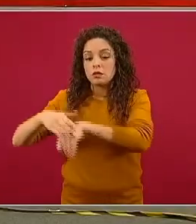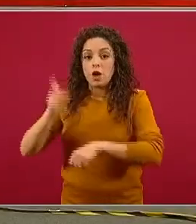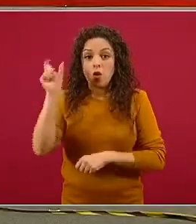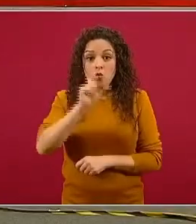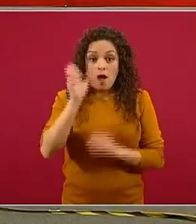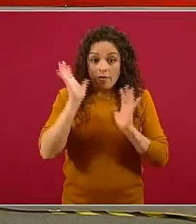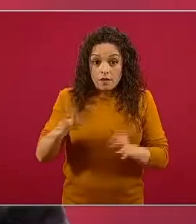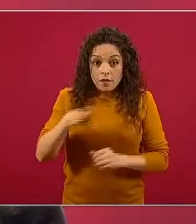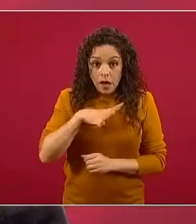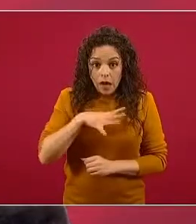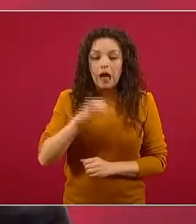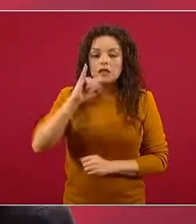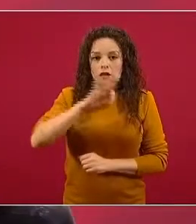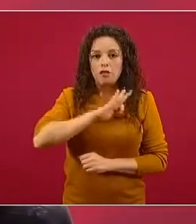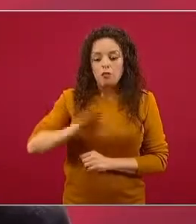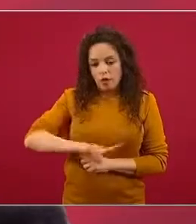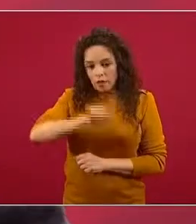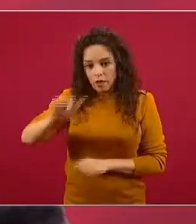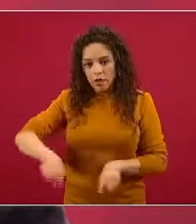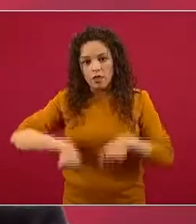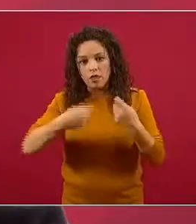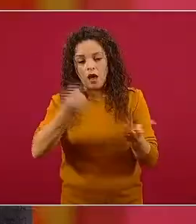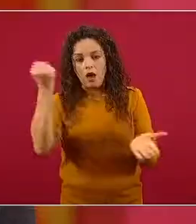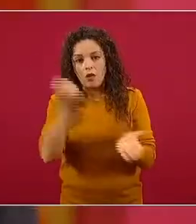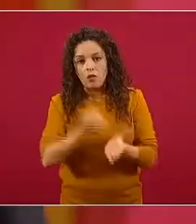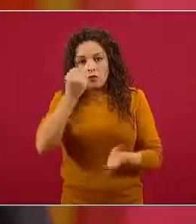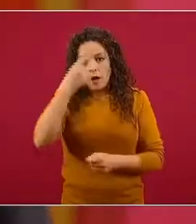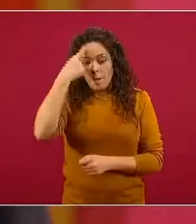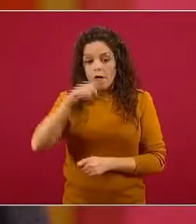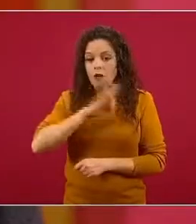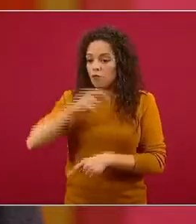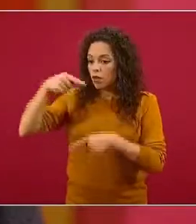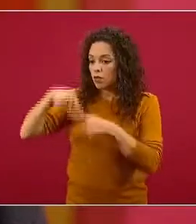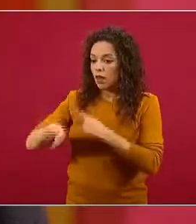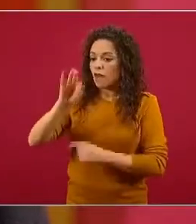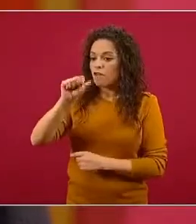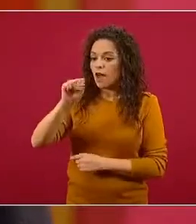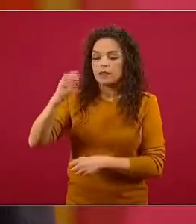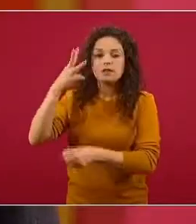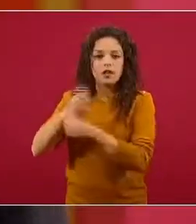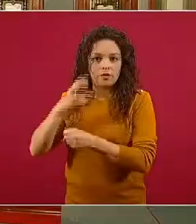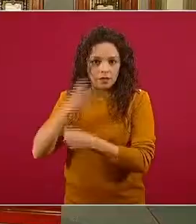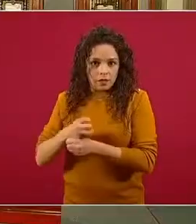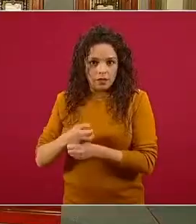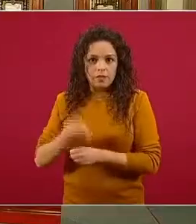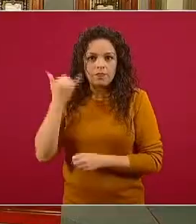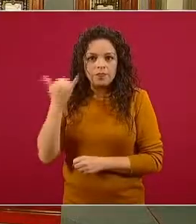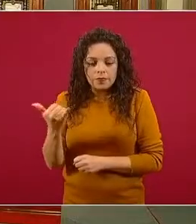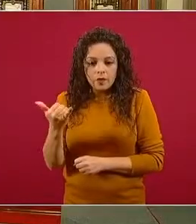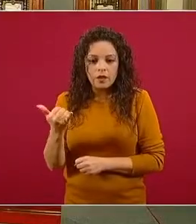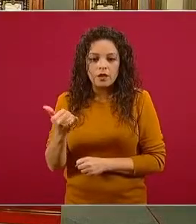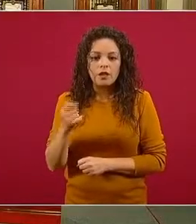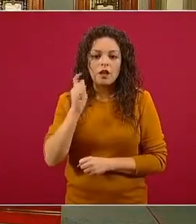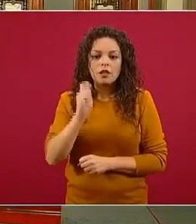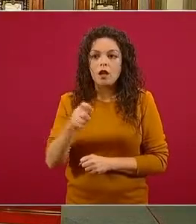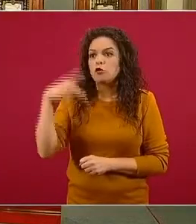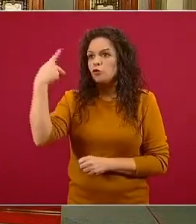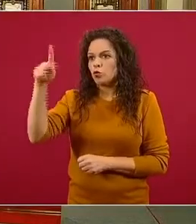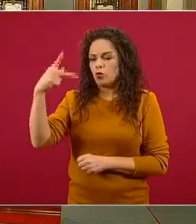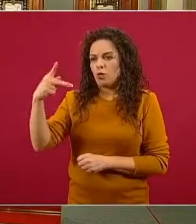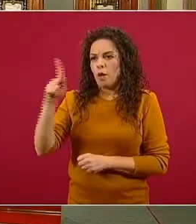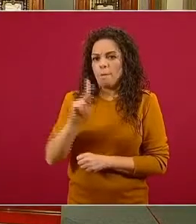se puede proceder a autorizar la fase 3 y se ha pensado, de acuerdo a los planes que tiene el propio laboratorio